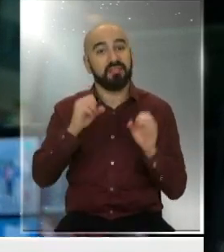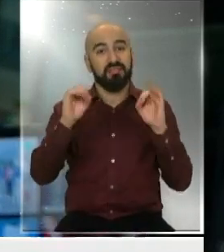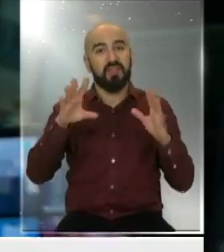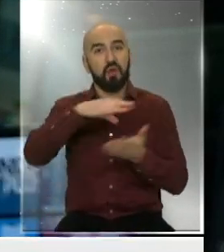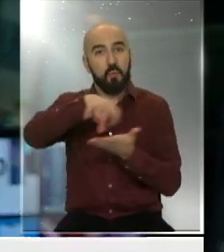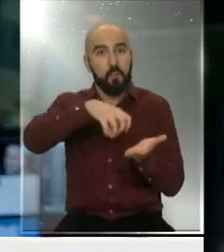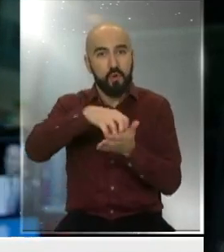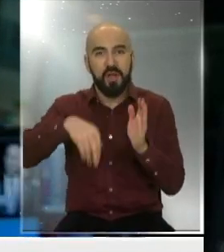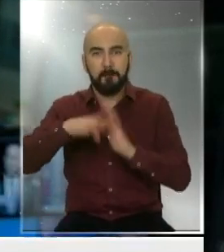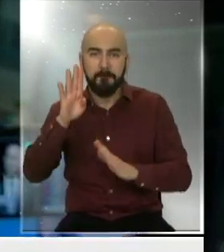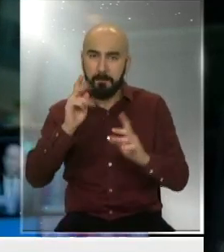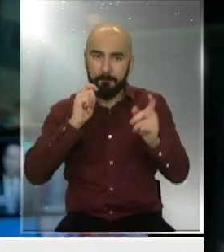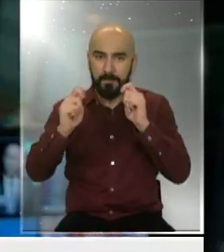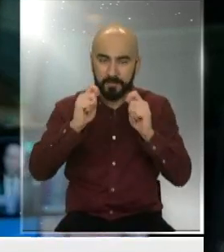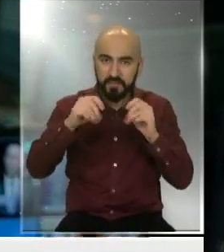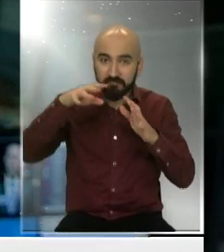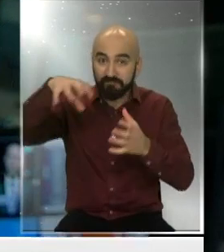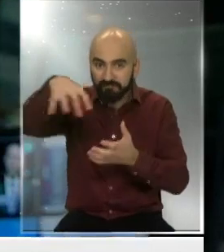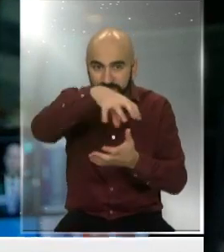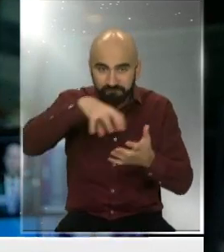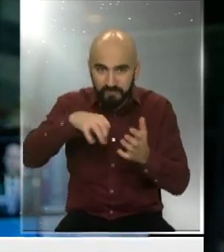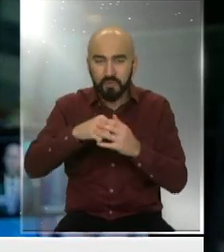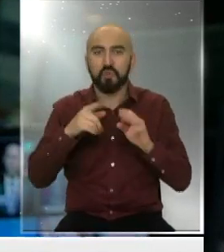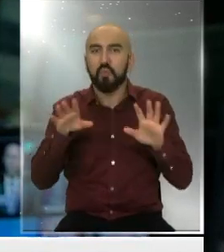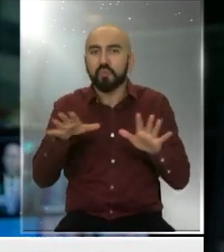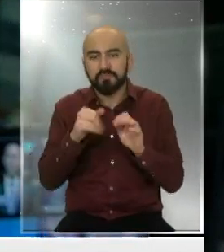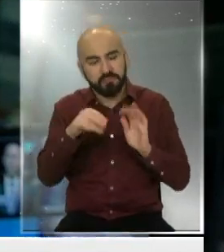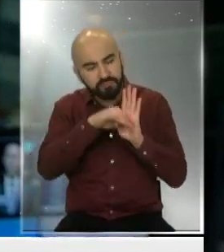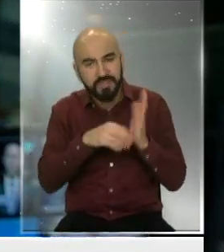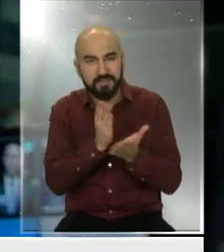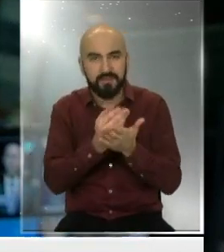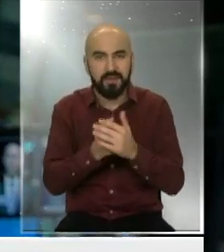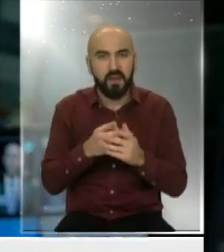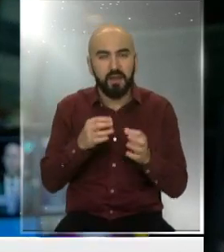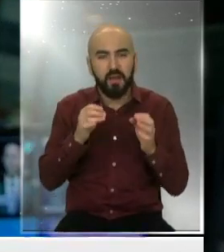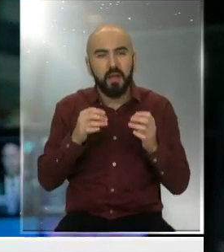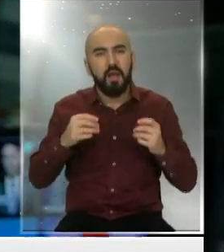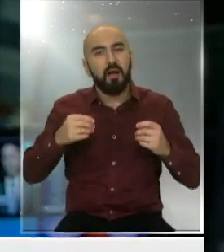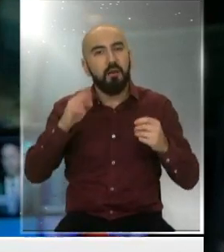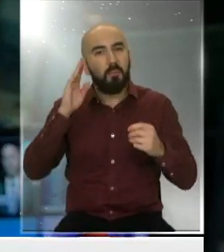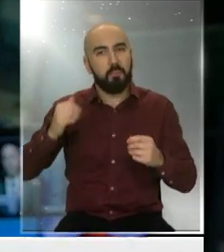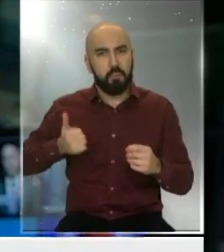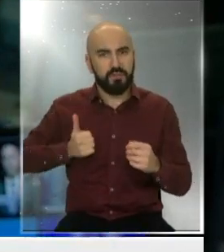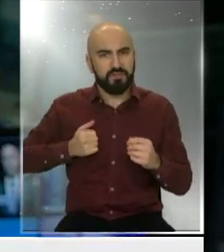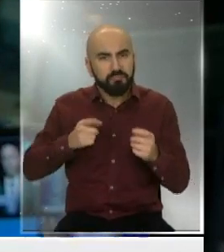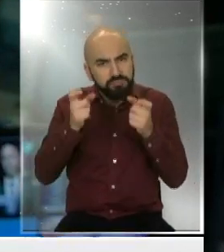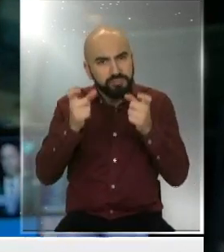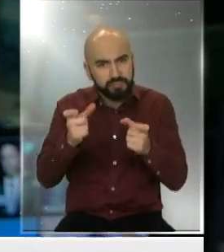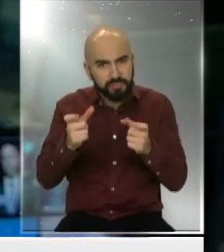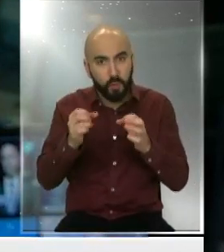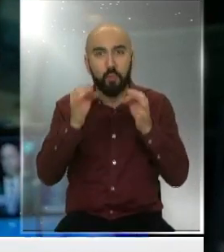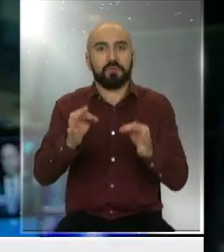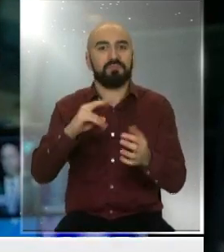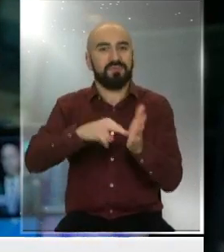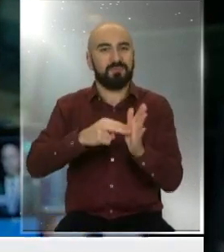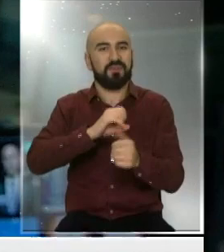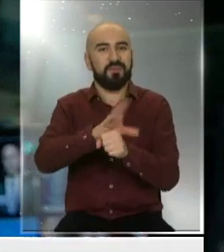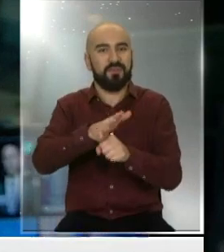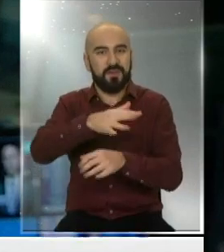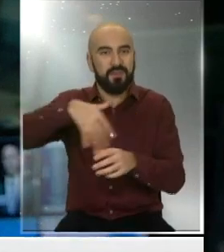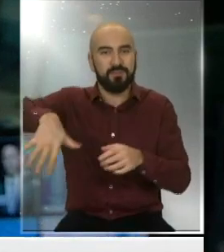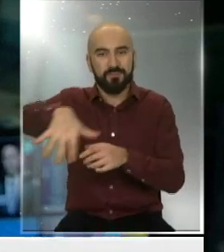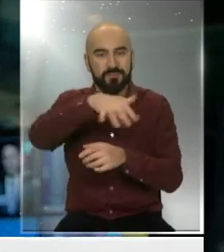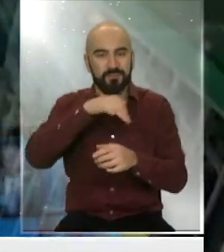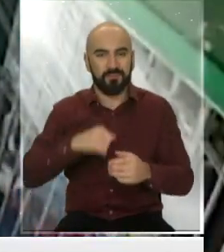utilizando el uso de tecnología y estrategias policiales focalizadas en plena pandemia del coronavirus. Felipe Caro nos va a contar